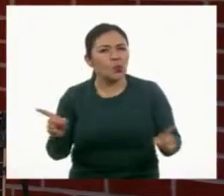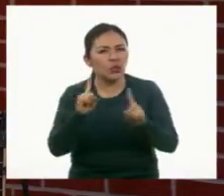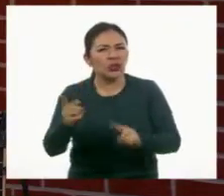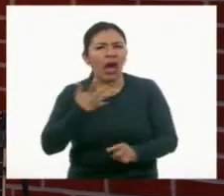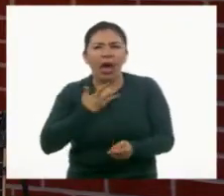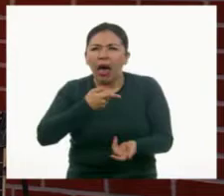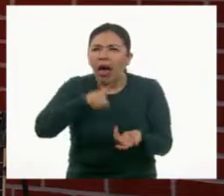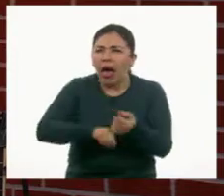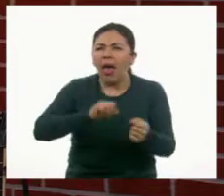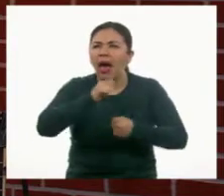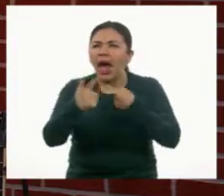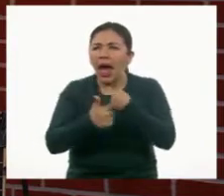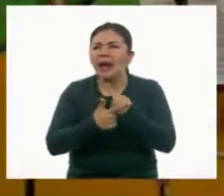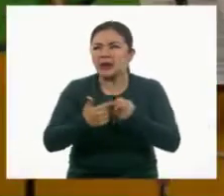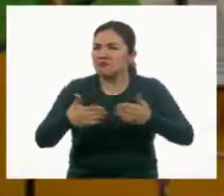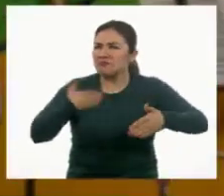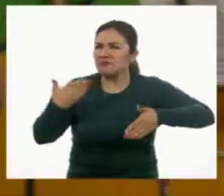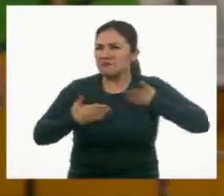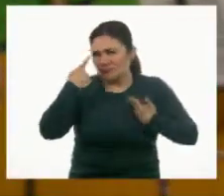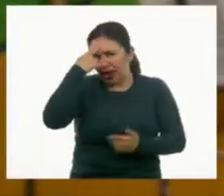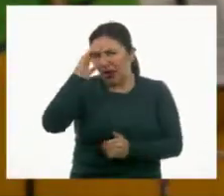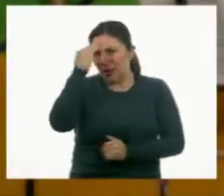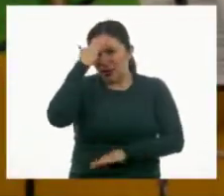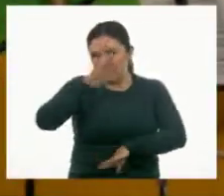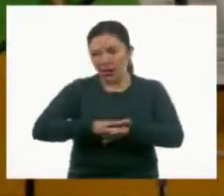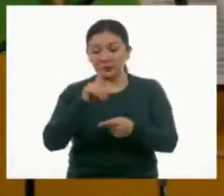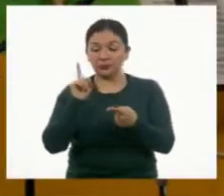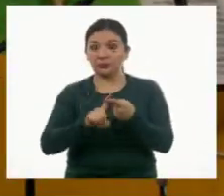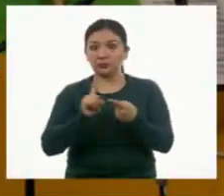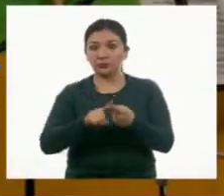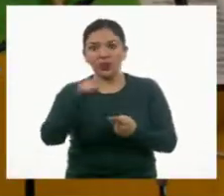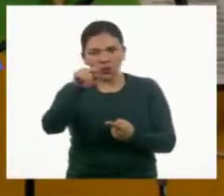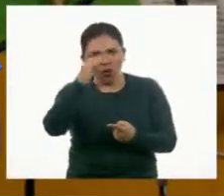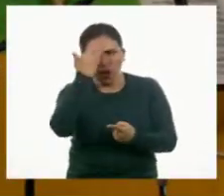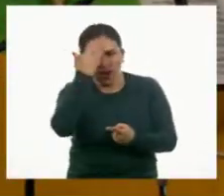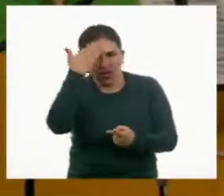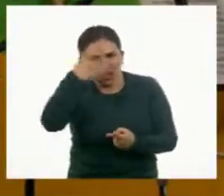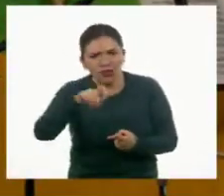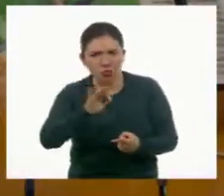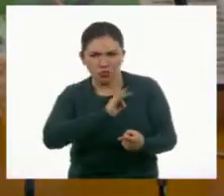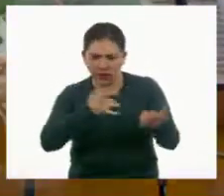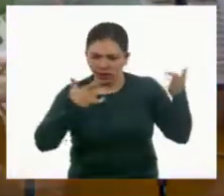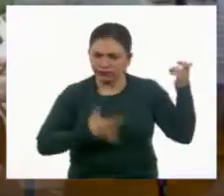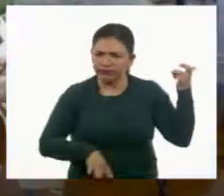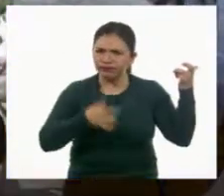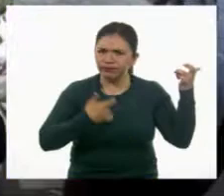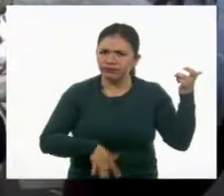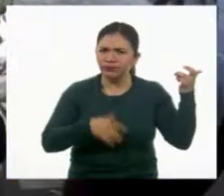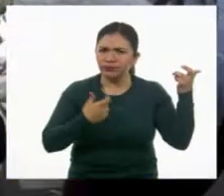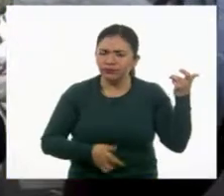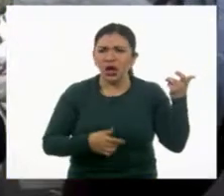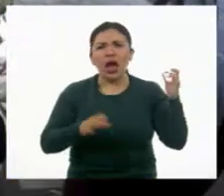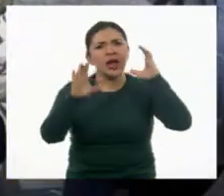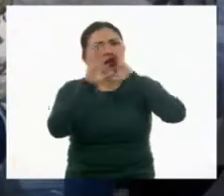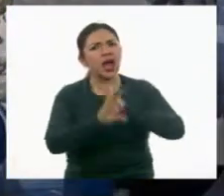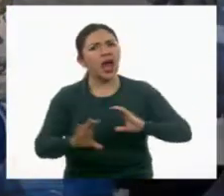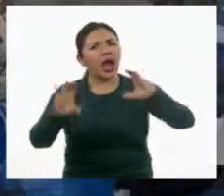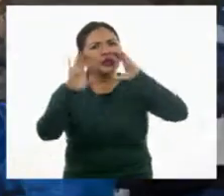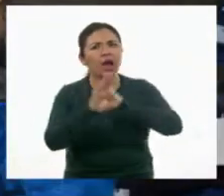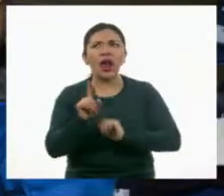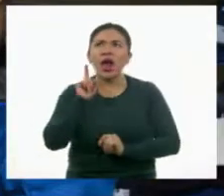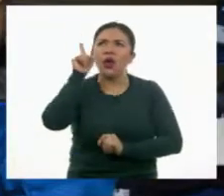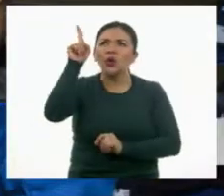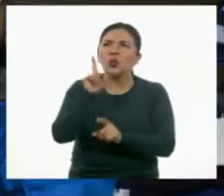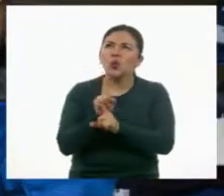algo divertido por saber. 1. ¿Sabías que se puede tocar la guitarra y cantar en el espacio? Eso sí,